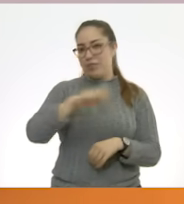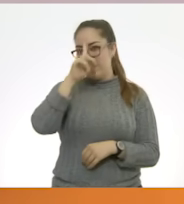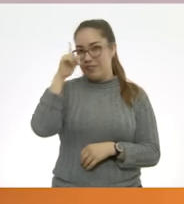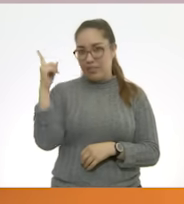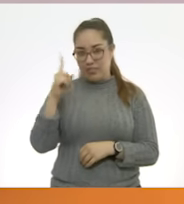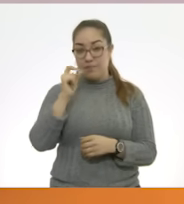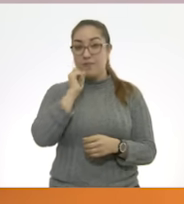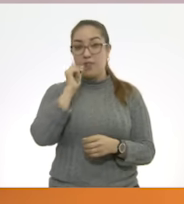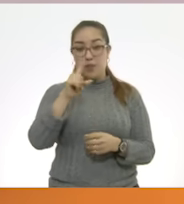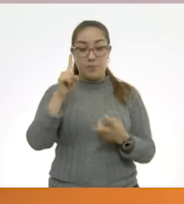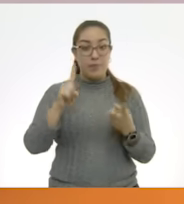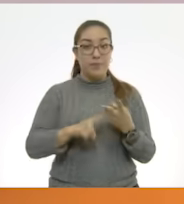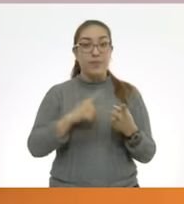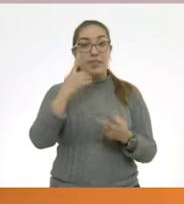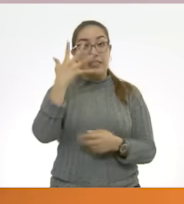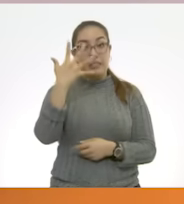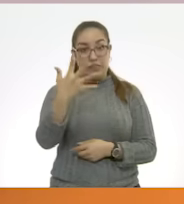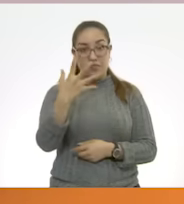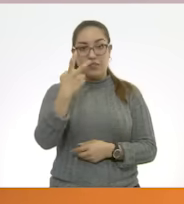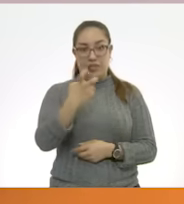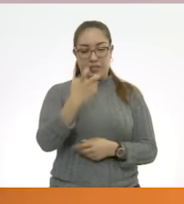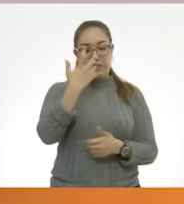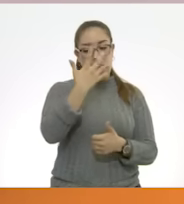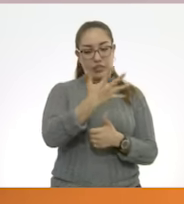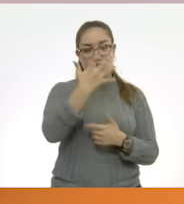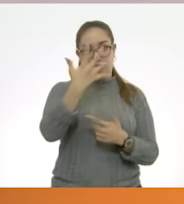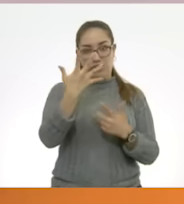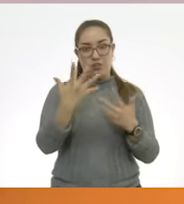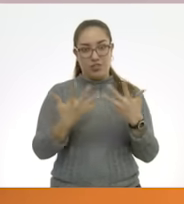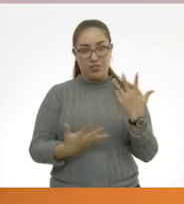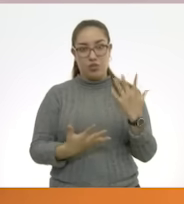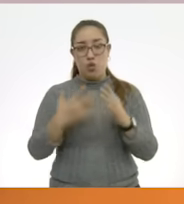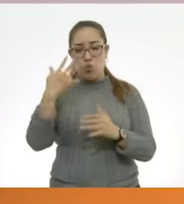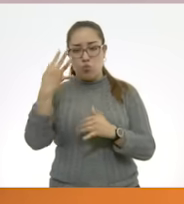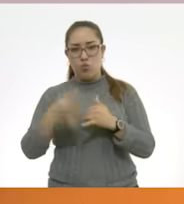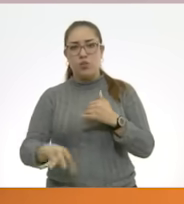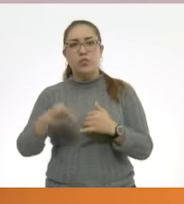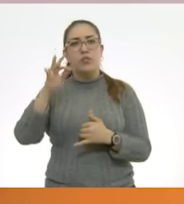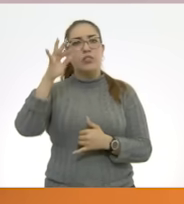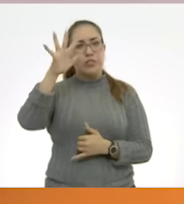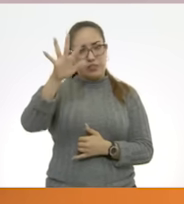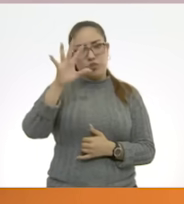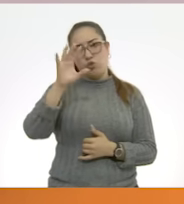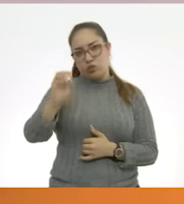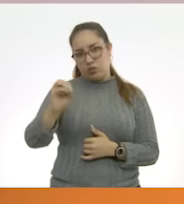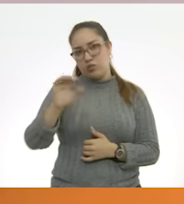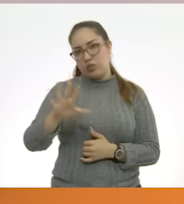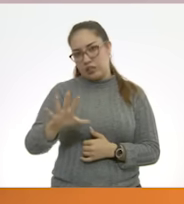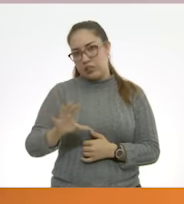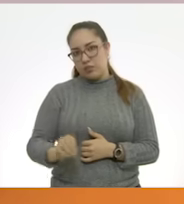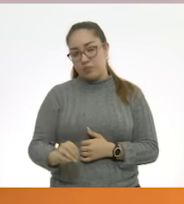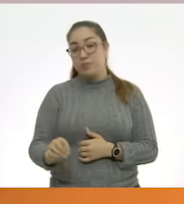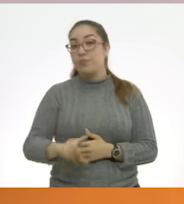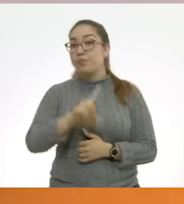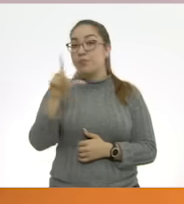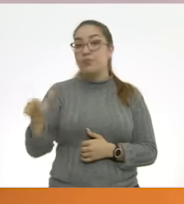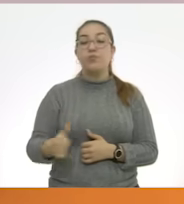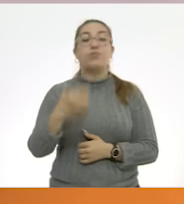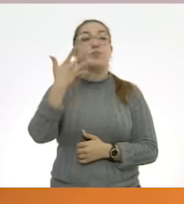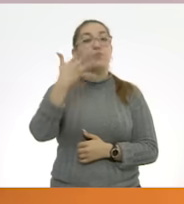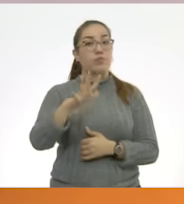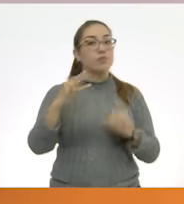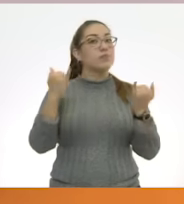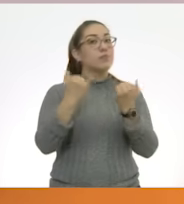que sabíamos que iba de 5 en 5 y terminaba en 5 y en ceros. Y la del 10, que se toma el mismo número, pero termina con